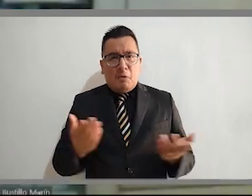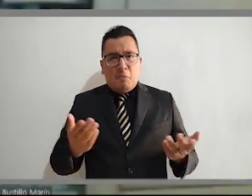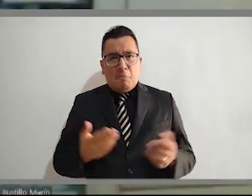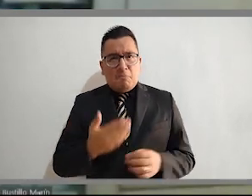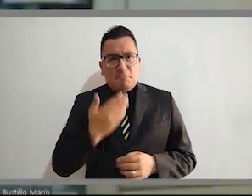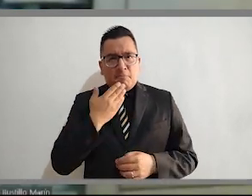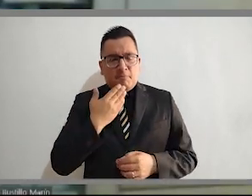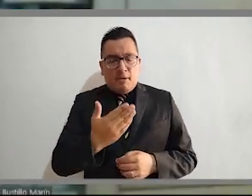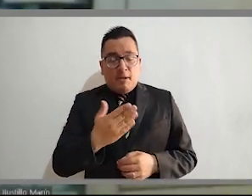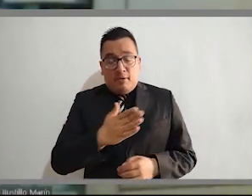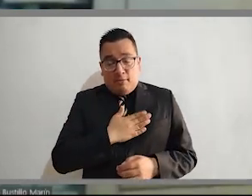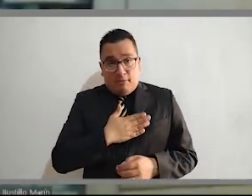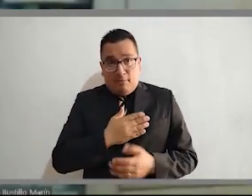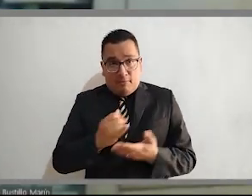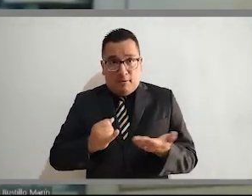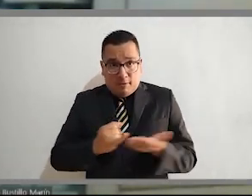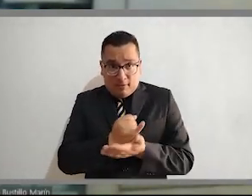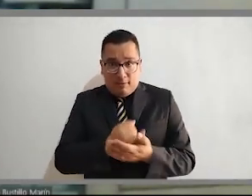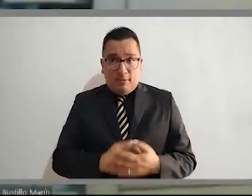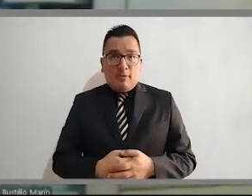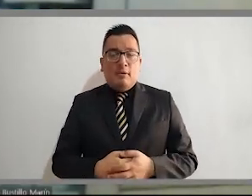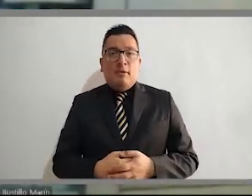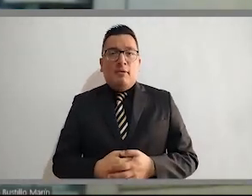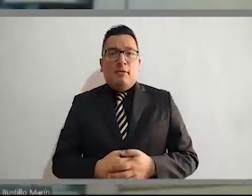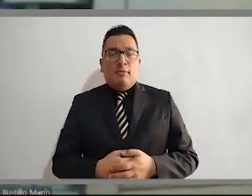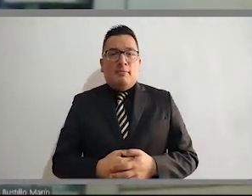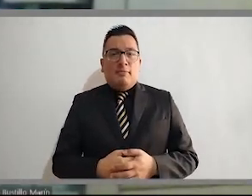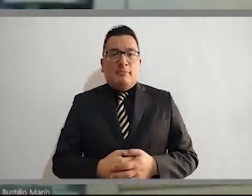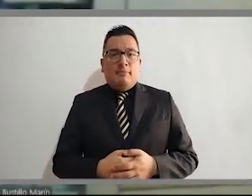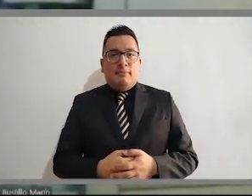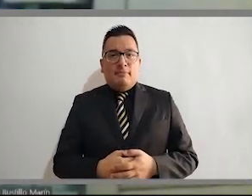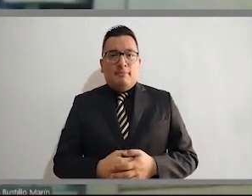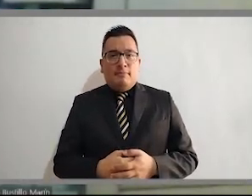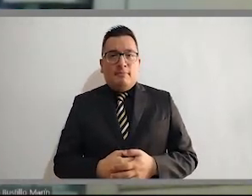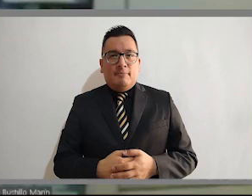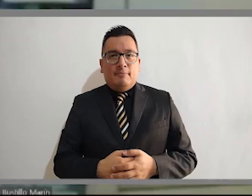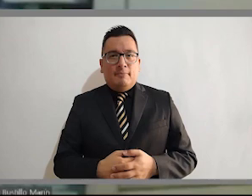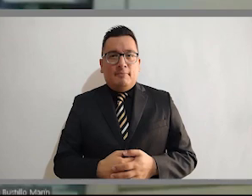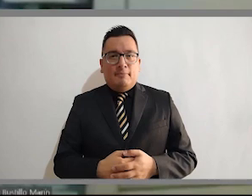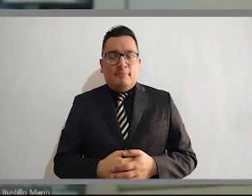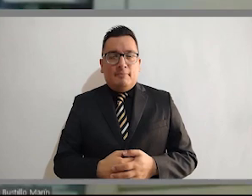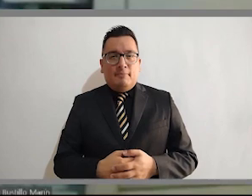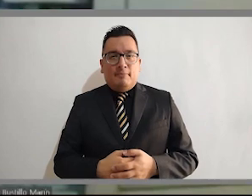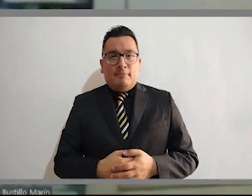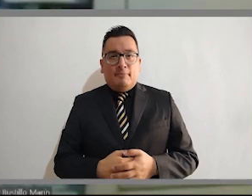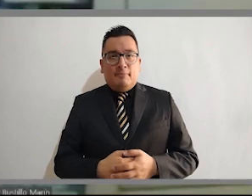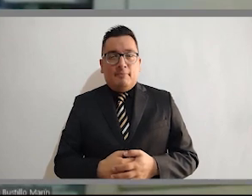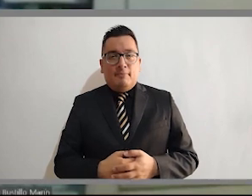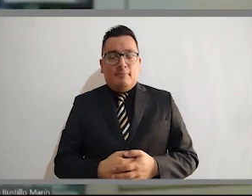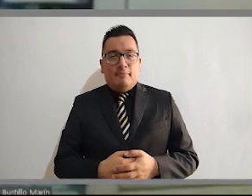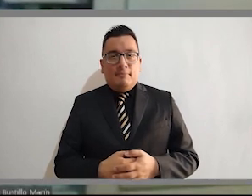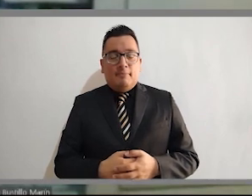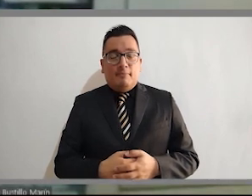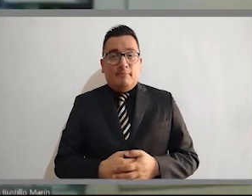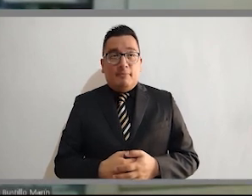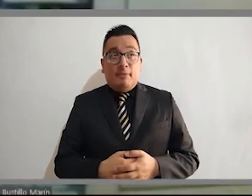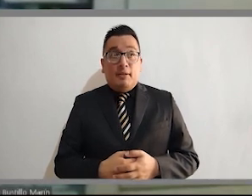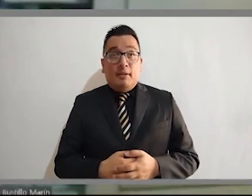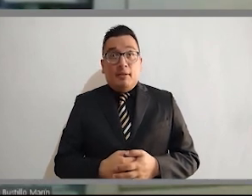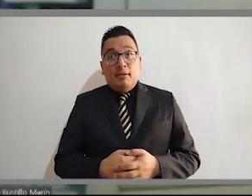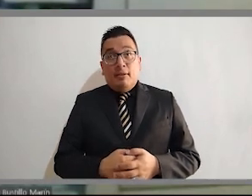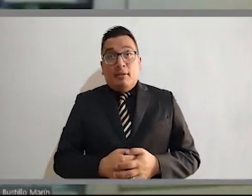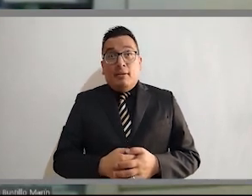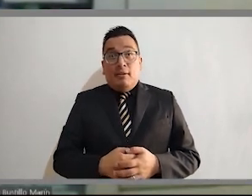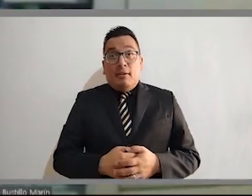sea, tiene que ser por nuestra propia voluntad. Eso también es algo que tenemos que resarcir tanto en